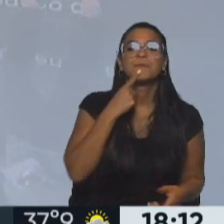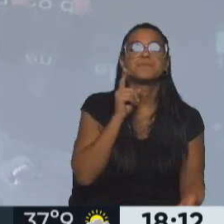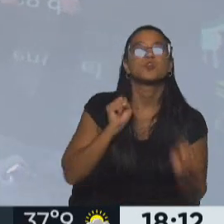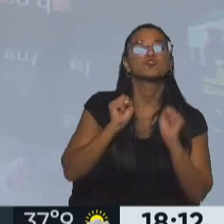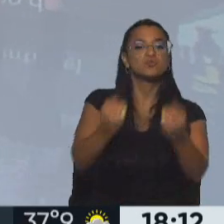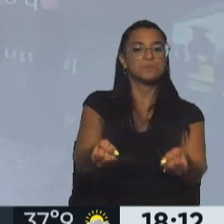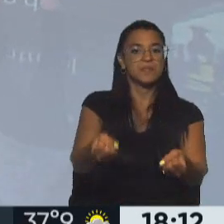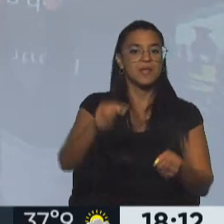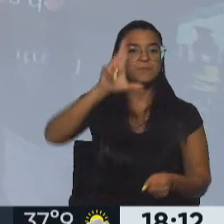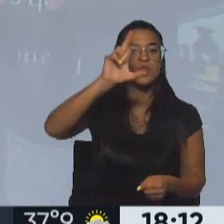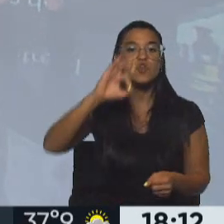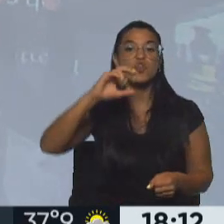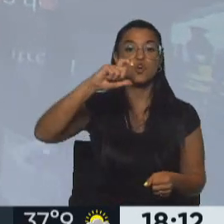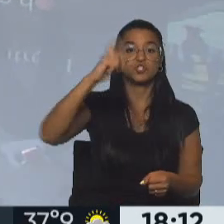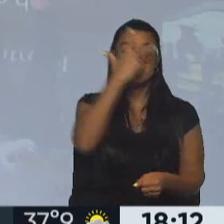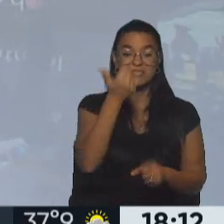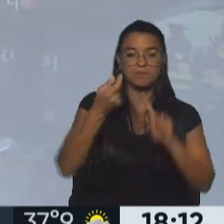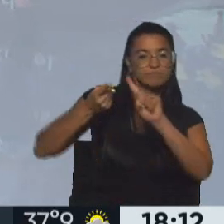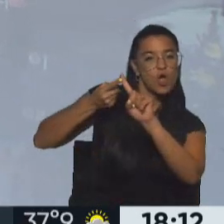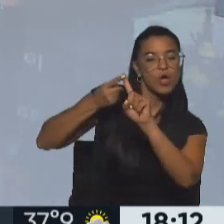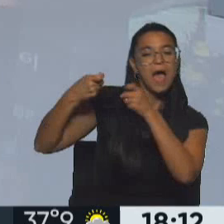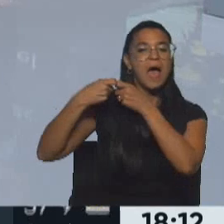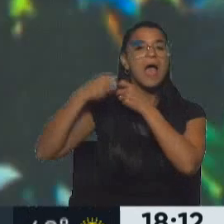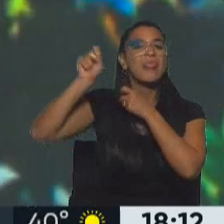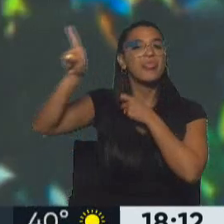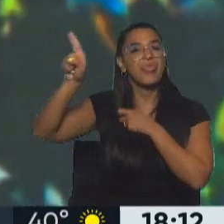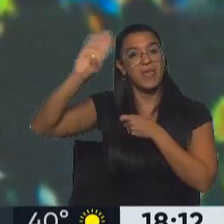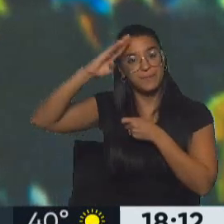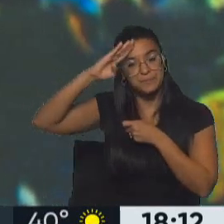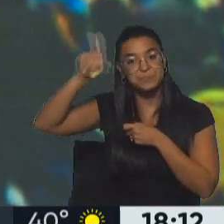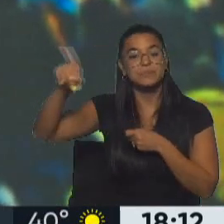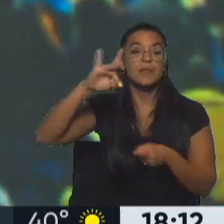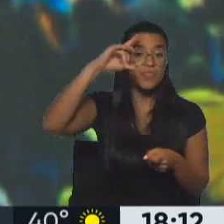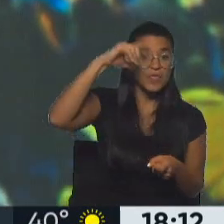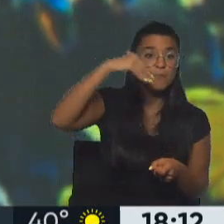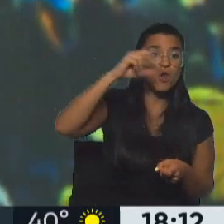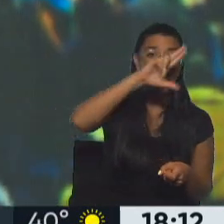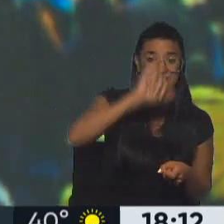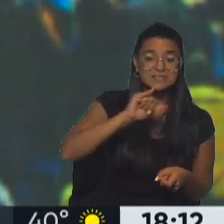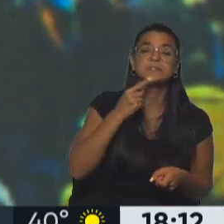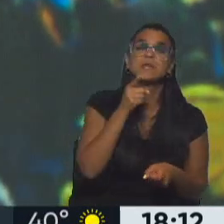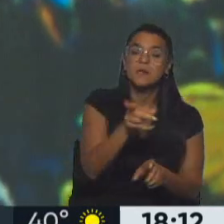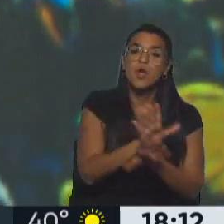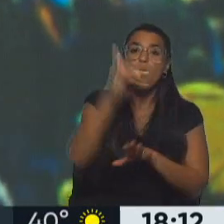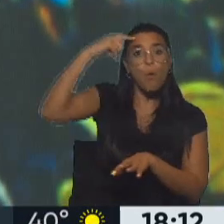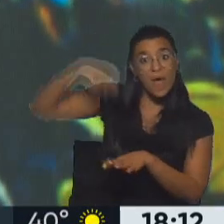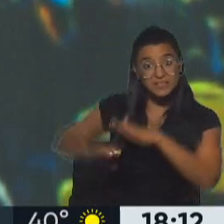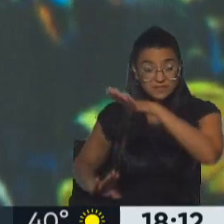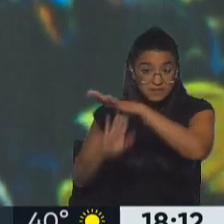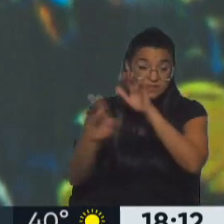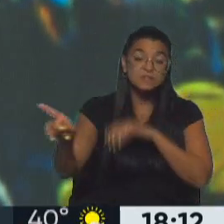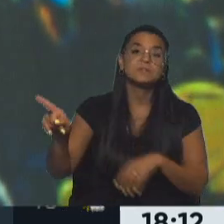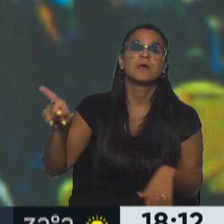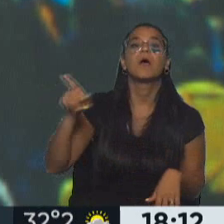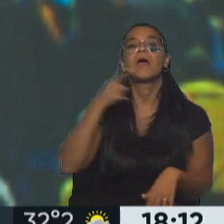ibanéis Rocha un Aliado de bolsonaro esto fue una decisión de Alexander es juez de la Corte Suprema enemigo